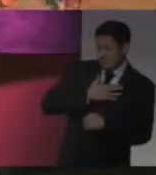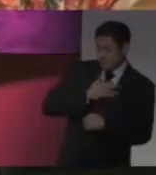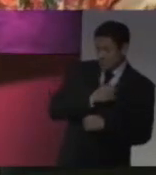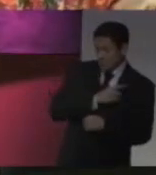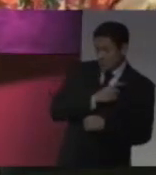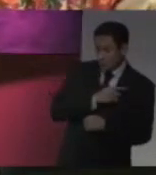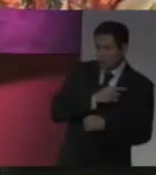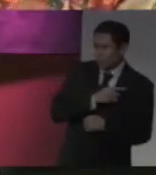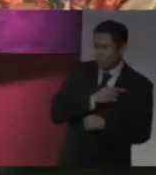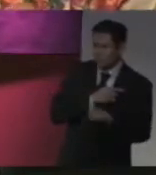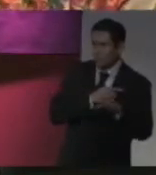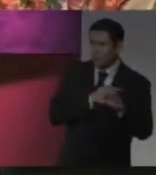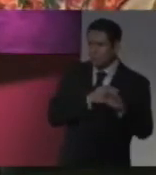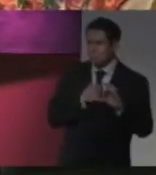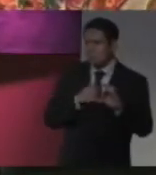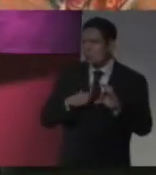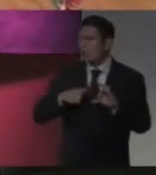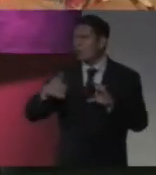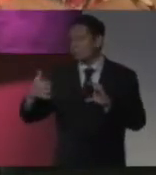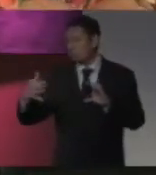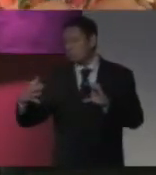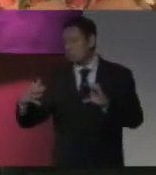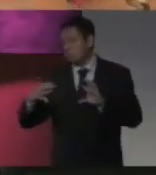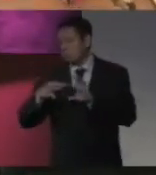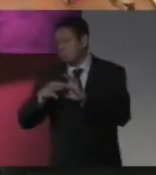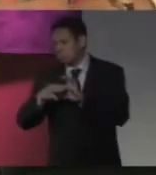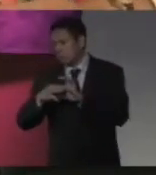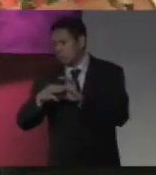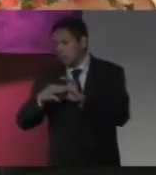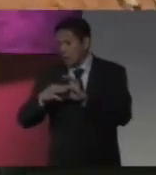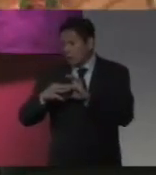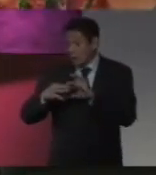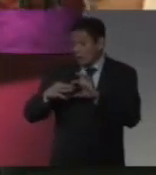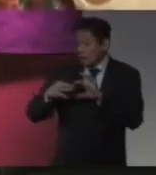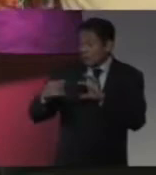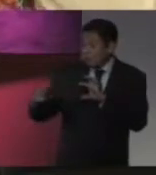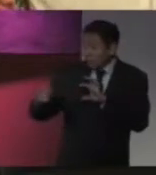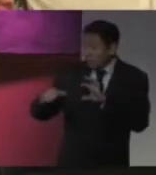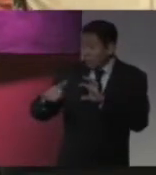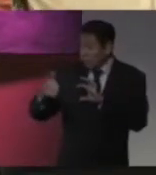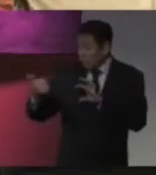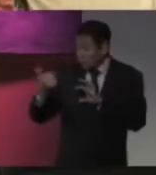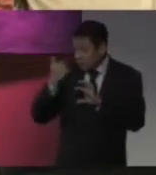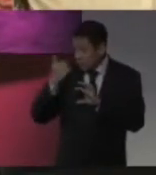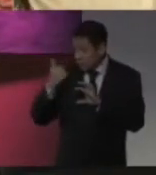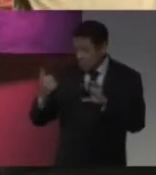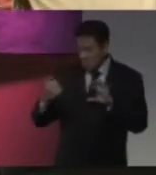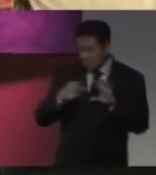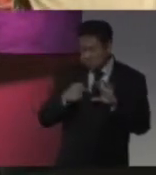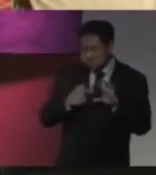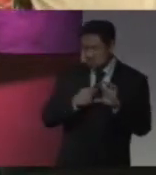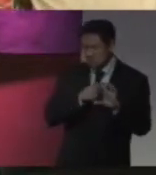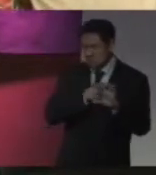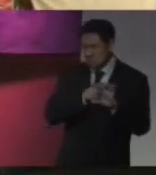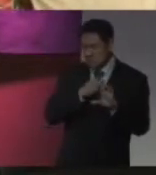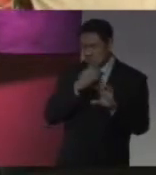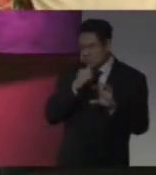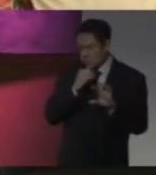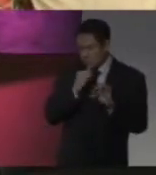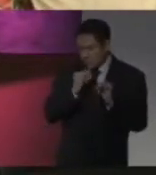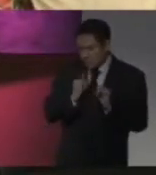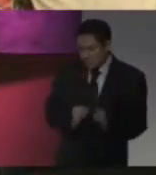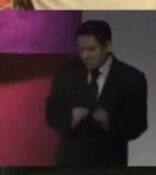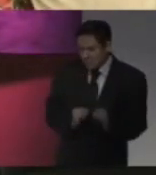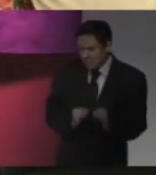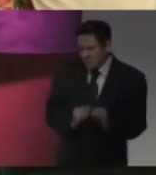yo solo a través del barrio soy completa como persona. o como no como individuo, porque